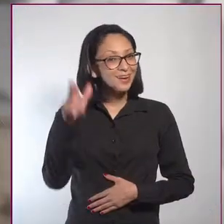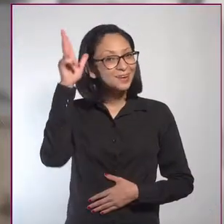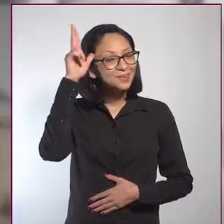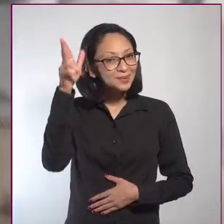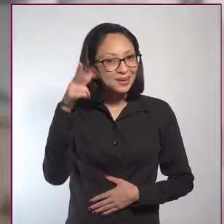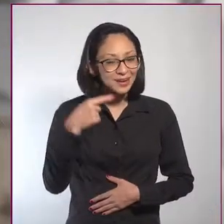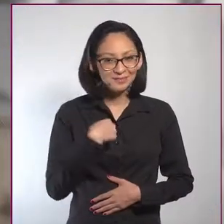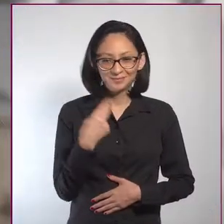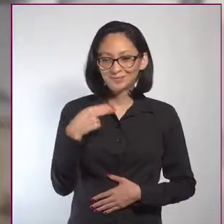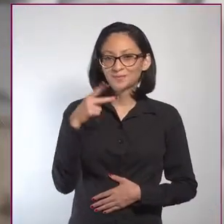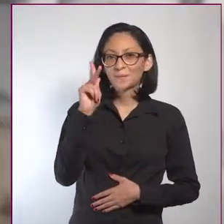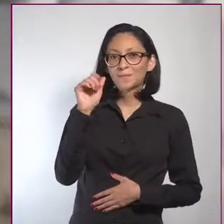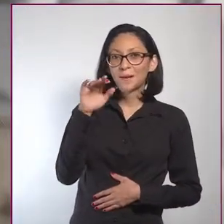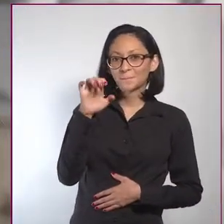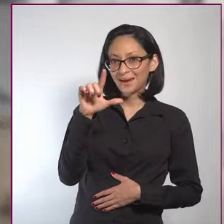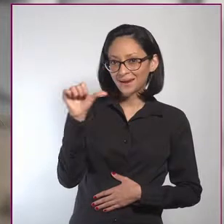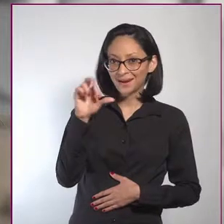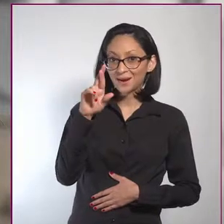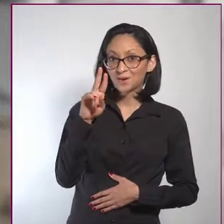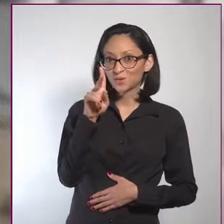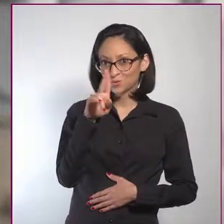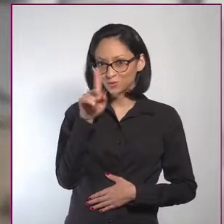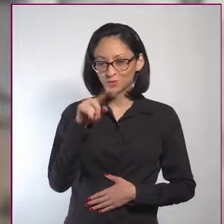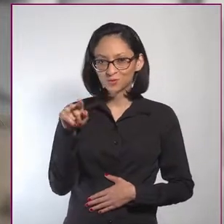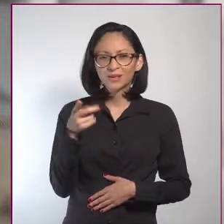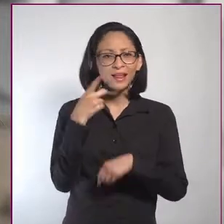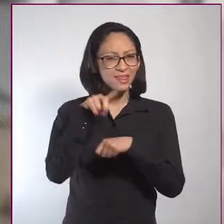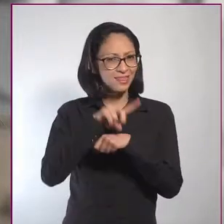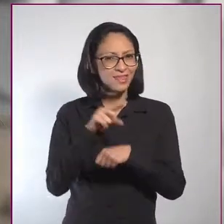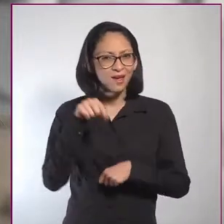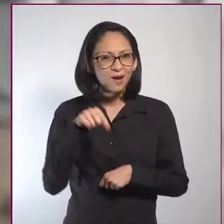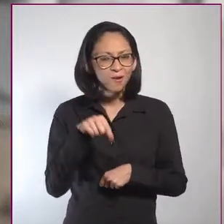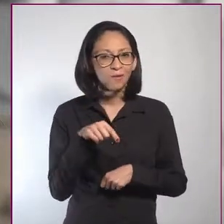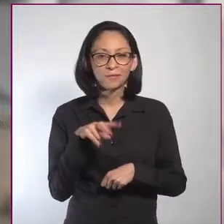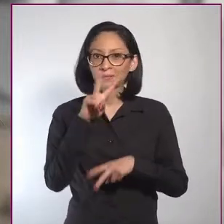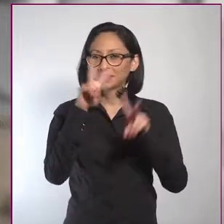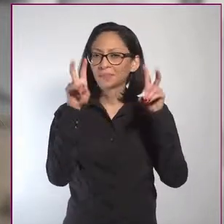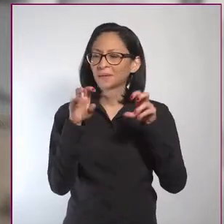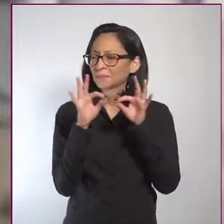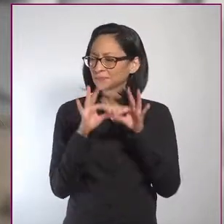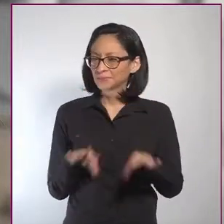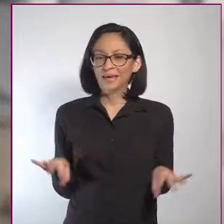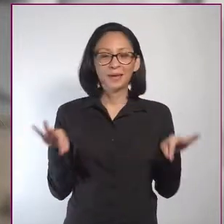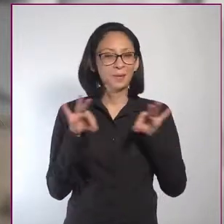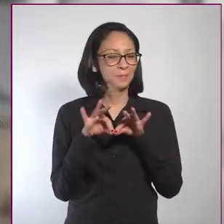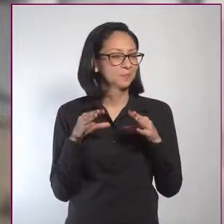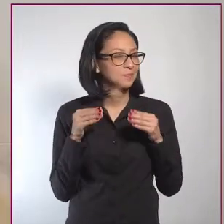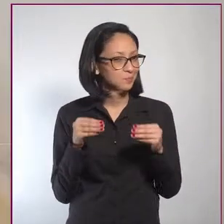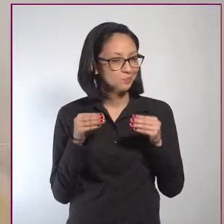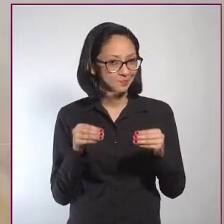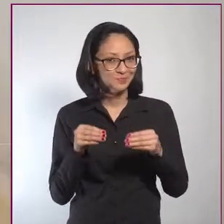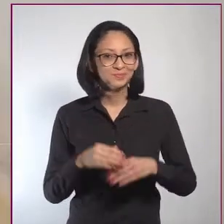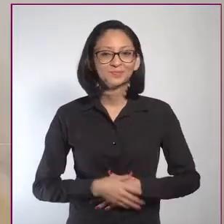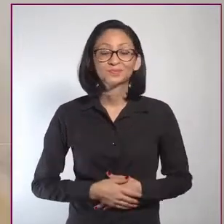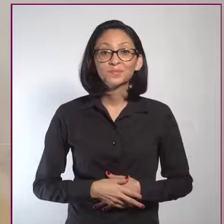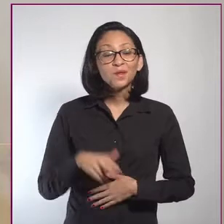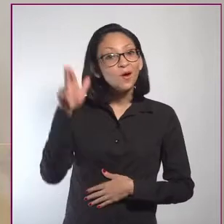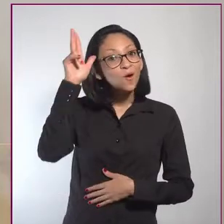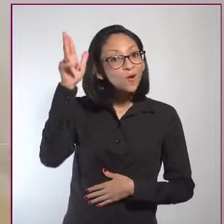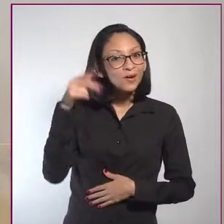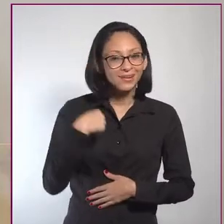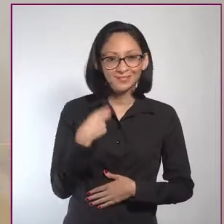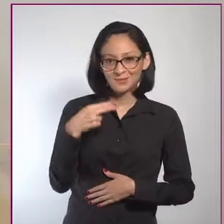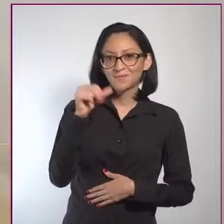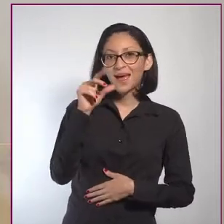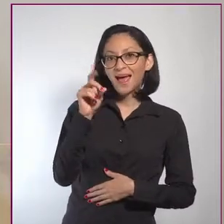Hola, yo soy Pamela Ruz y el día de hoy tenemos un capítulo de vida saludable importantísimo. Hola, yo soy